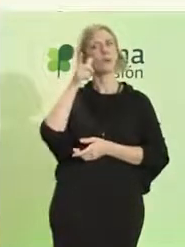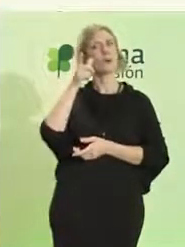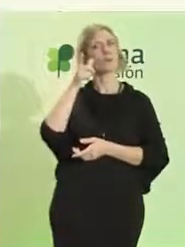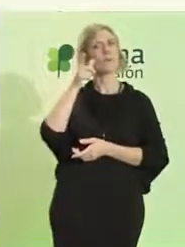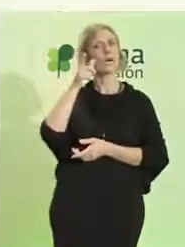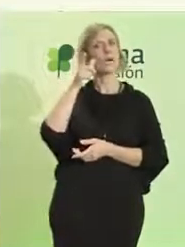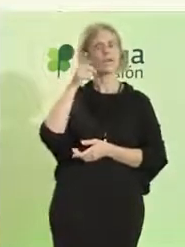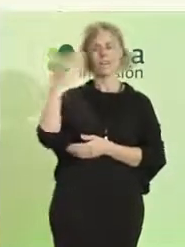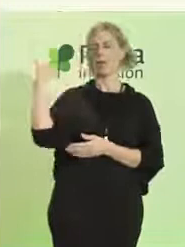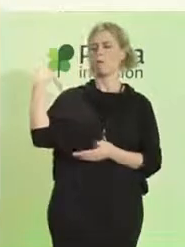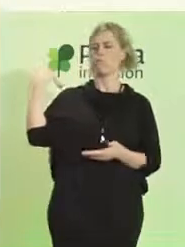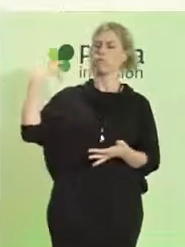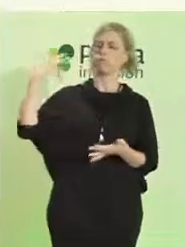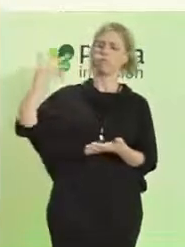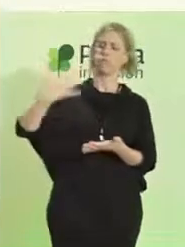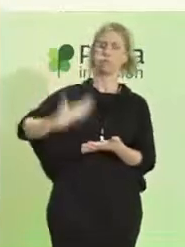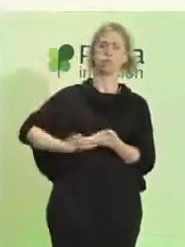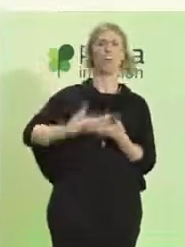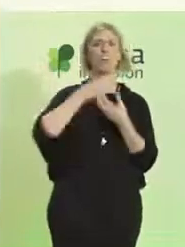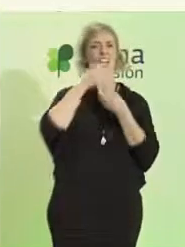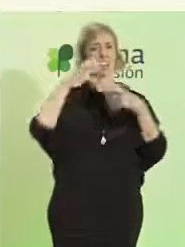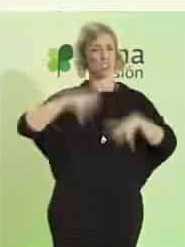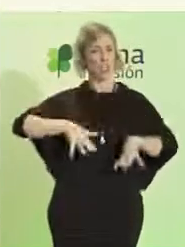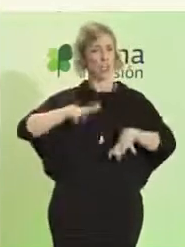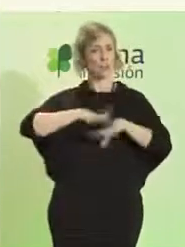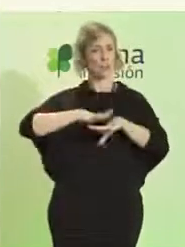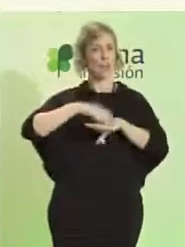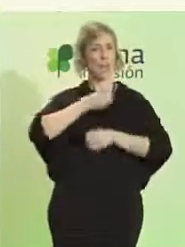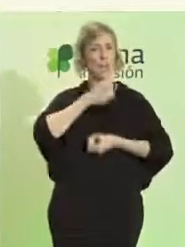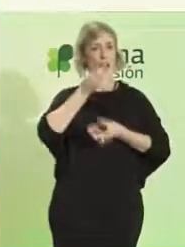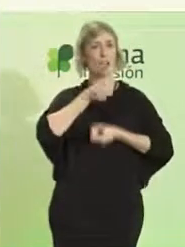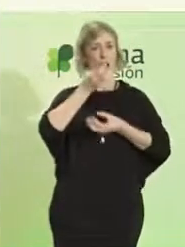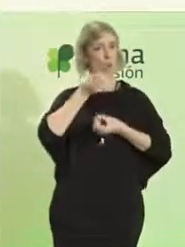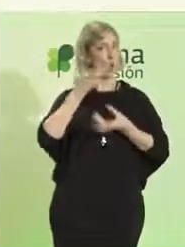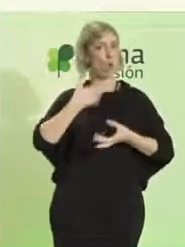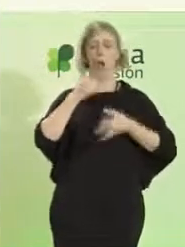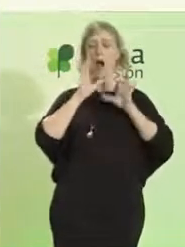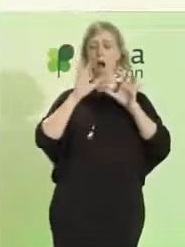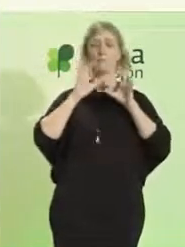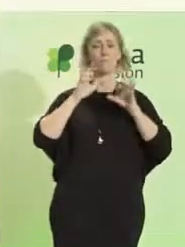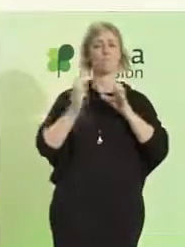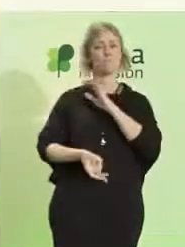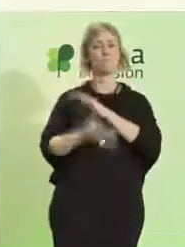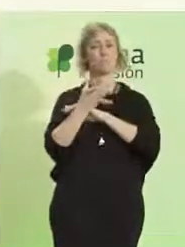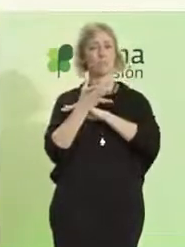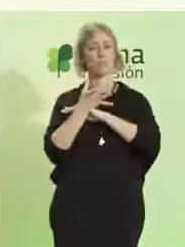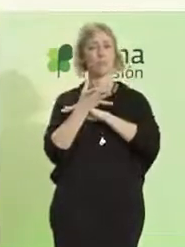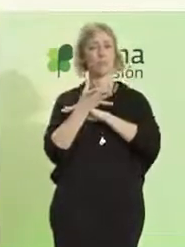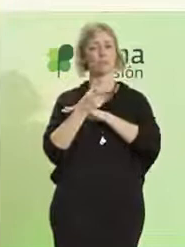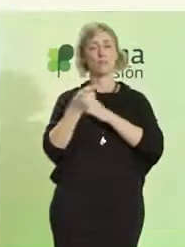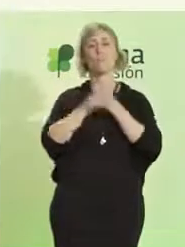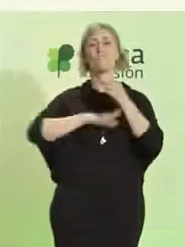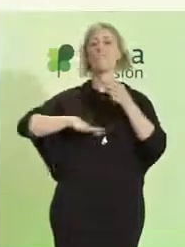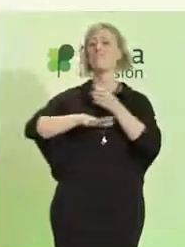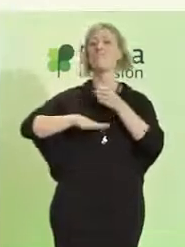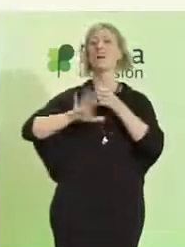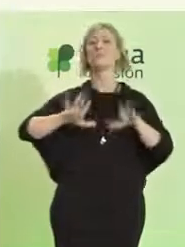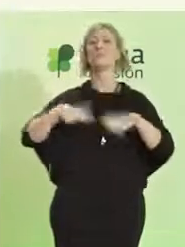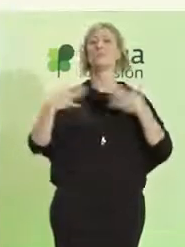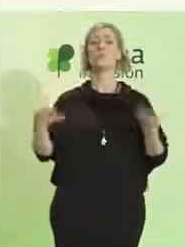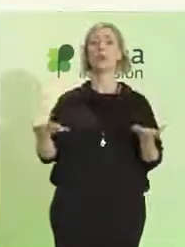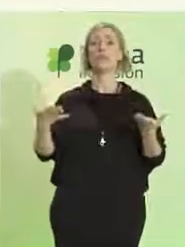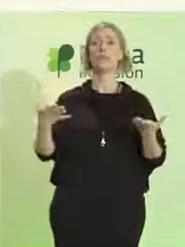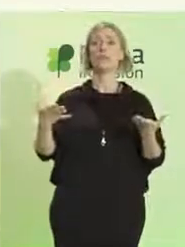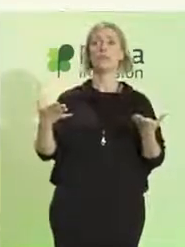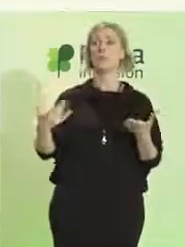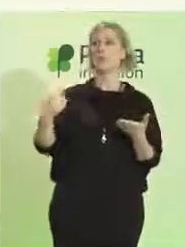creado históricamente para transmitir cualquier mensaje o generar cualquier aprendizaje están basados en esa jerarquía en la que yo tengo